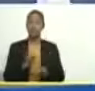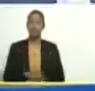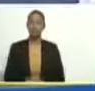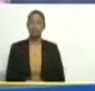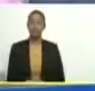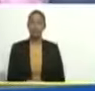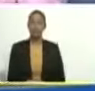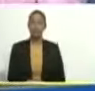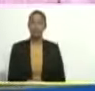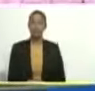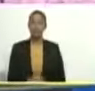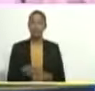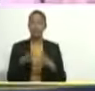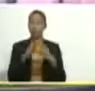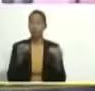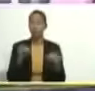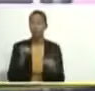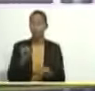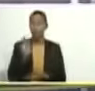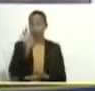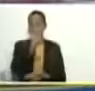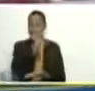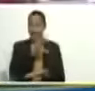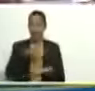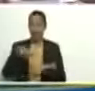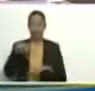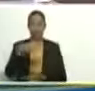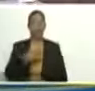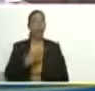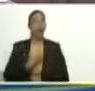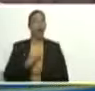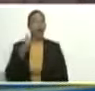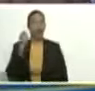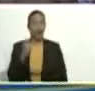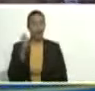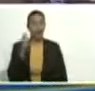de mayor peso en el país, alcaldesas,